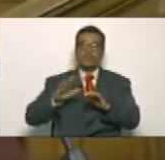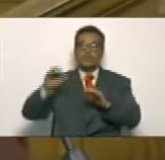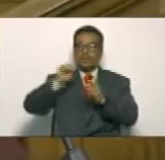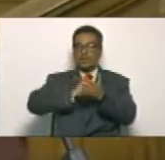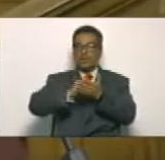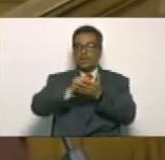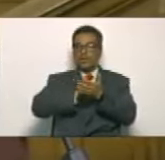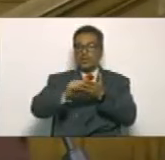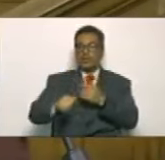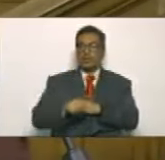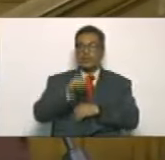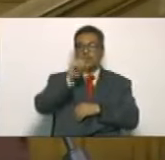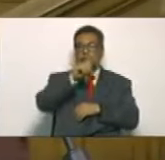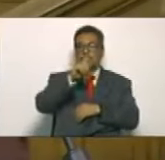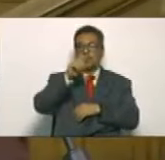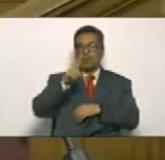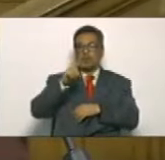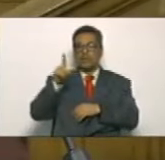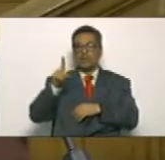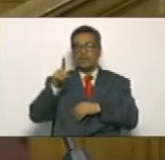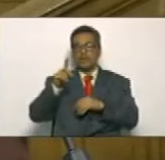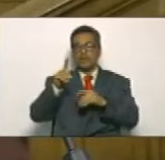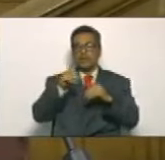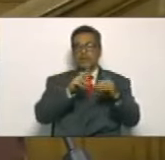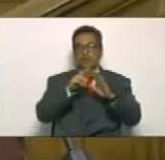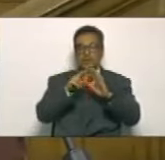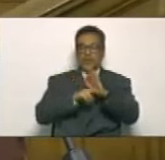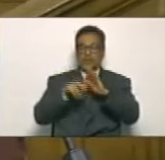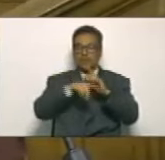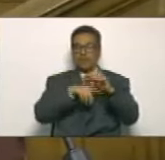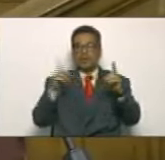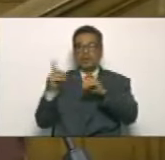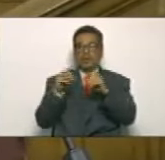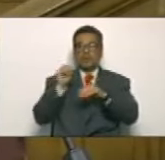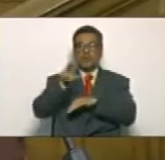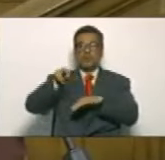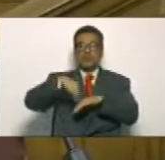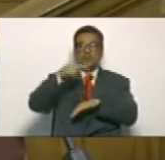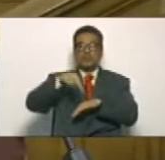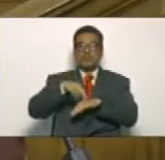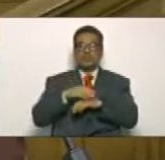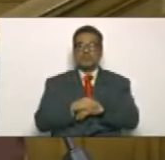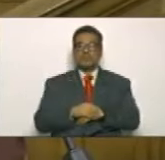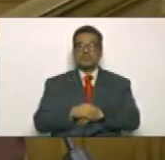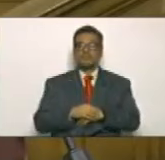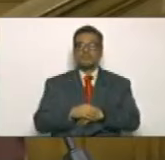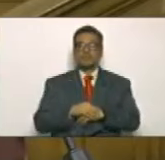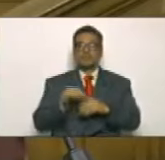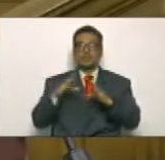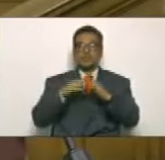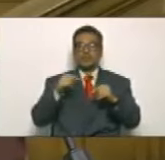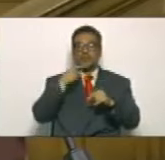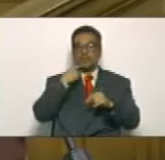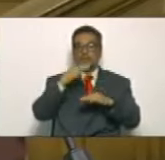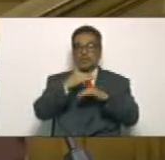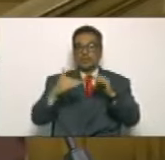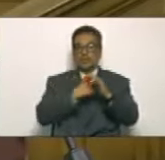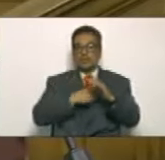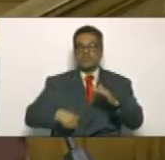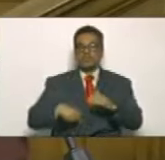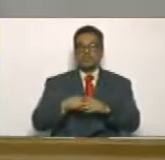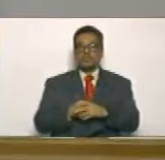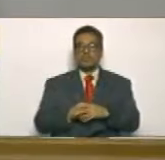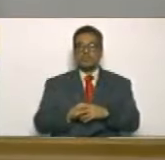con lo establecido en el artículo 111 del Reglamento Interior y de Debates de la Asamblea Nacional. Es todo, ciudadano